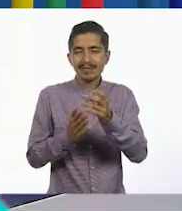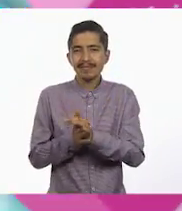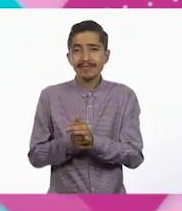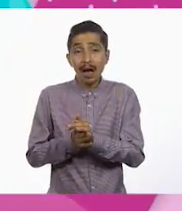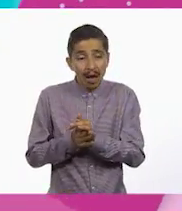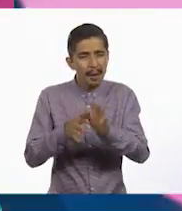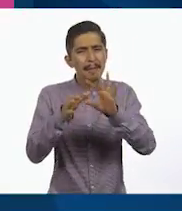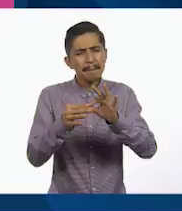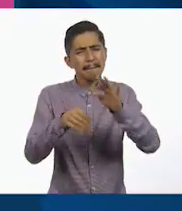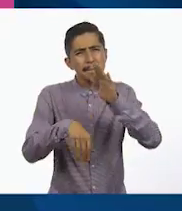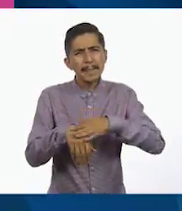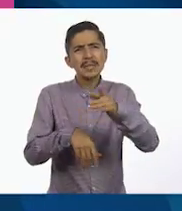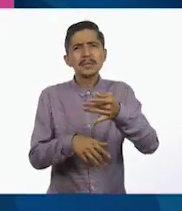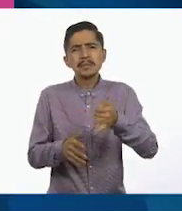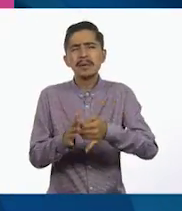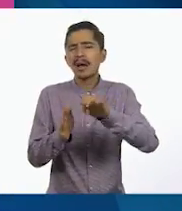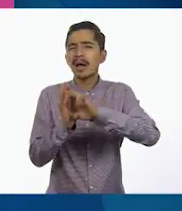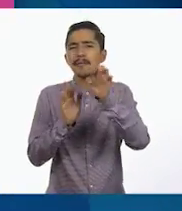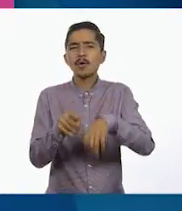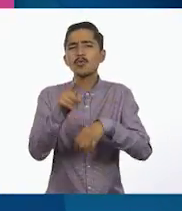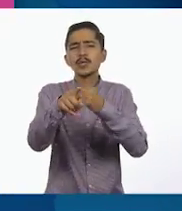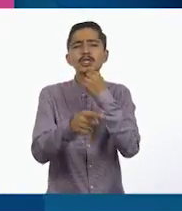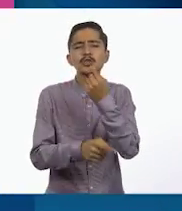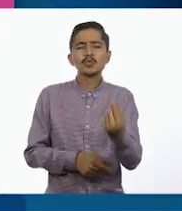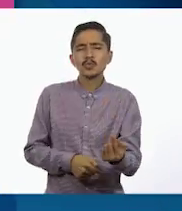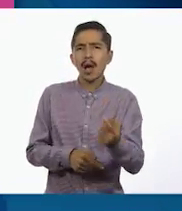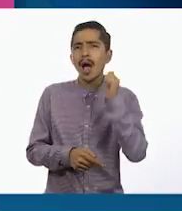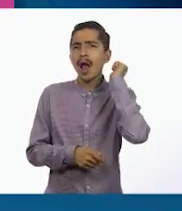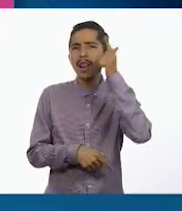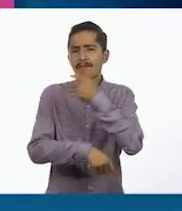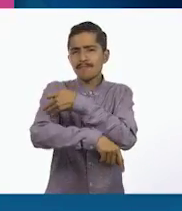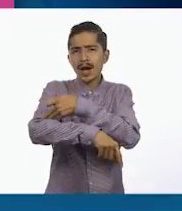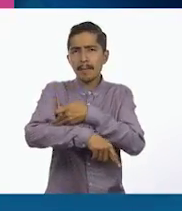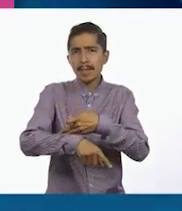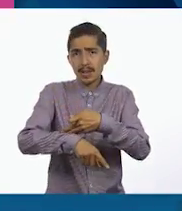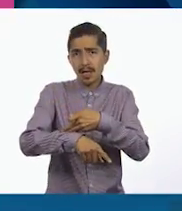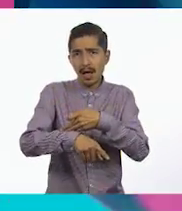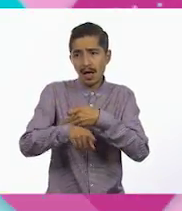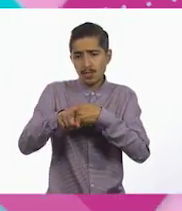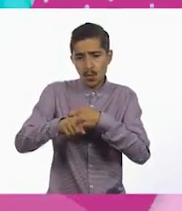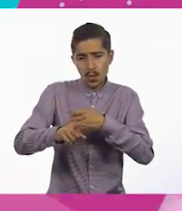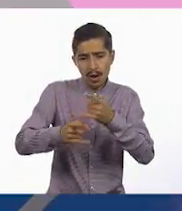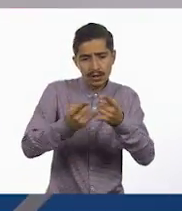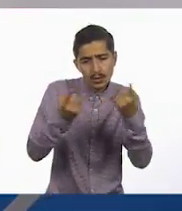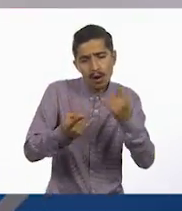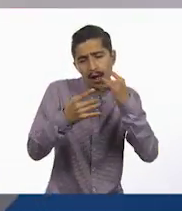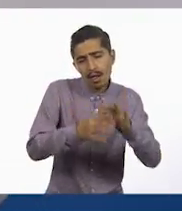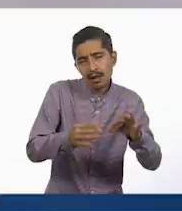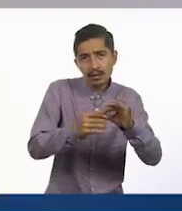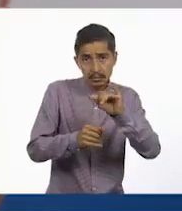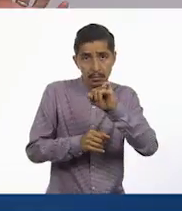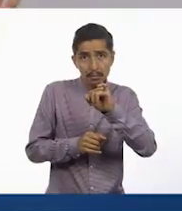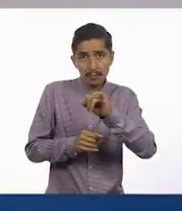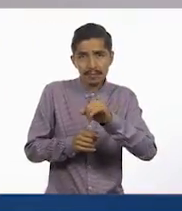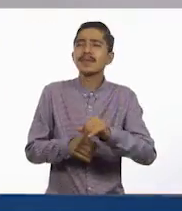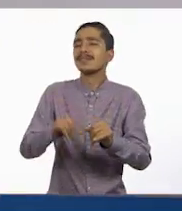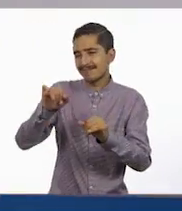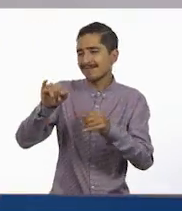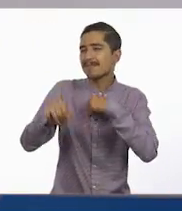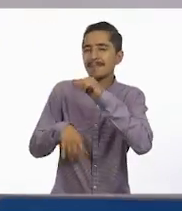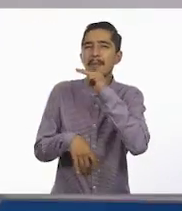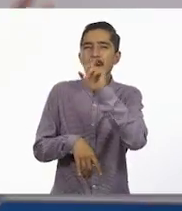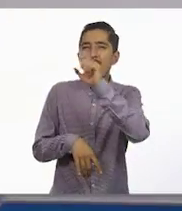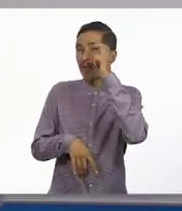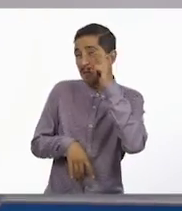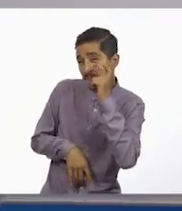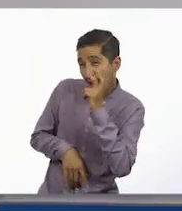platícanos más. Por ejemplo, cuando eras niña, ¿alguien en tu familia te contaba historias? Sí, mi mamá siempre en los viajes